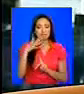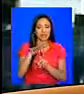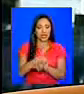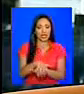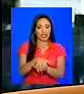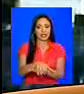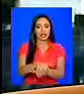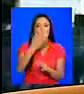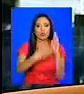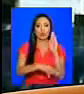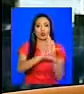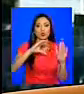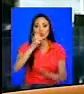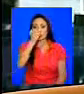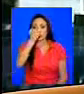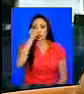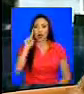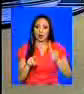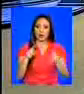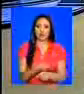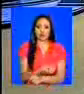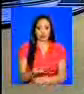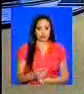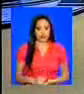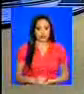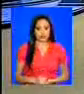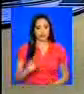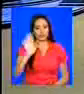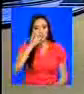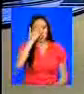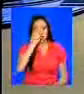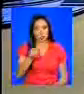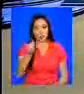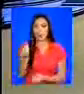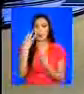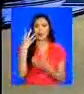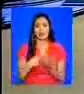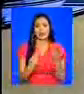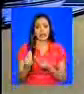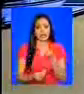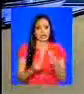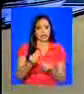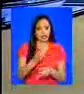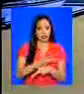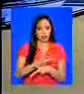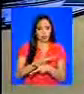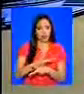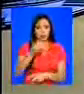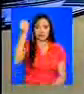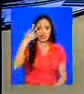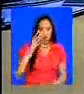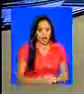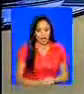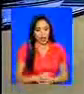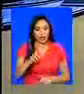darnos algunas recomendaciones al respecto. Andrea, muy buenos días. Cuéntanos, ¿qué tenemos que hacer para cuidarnos del sol? Ahí te vemos en